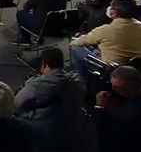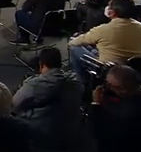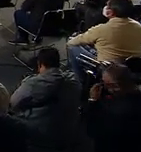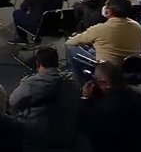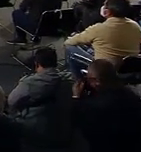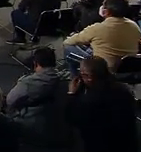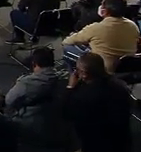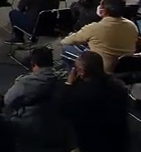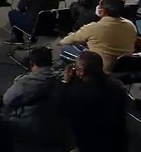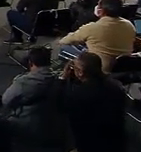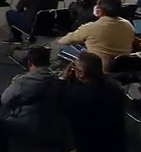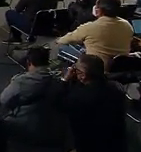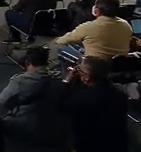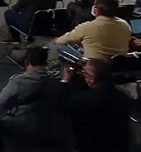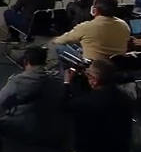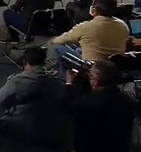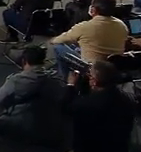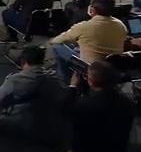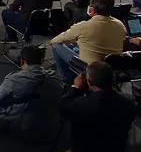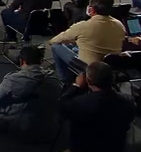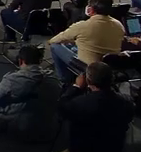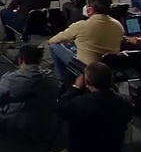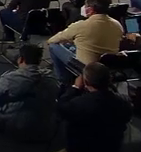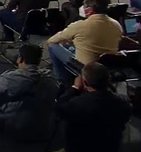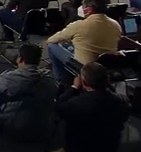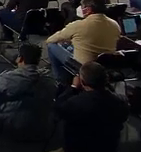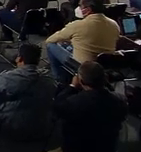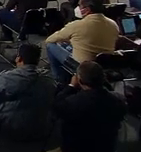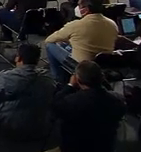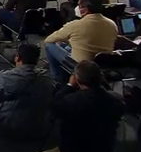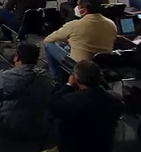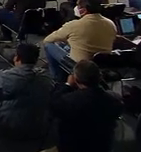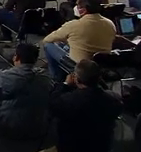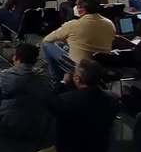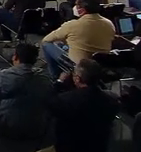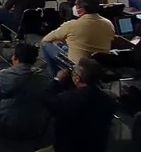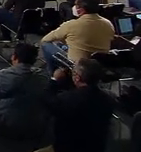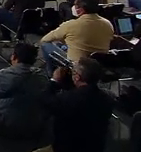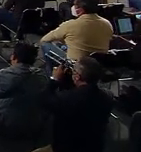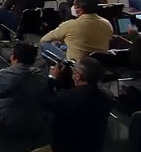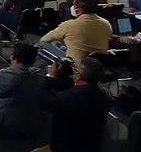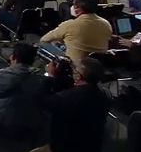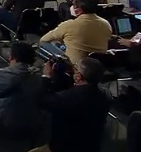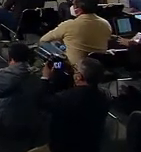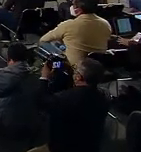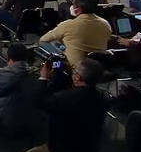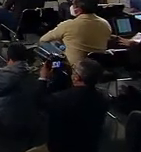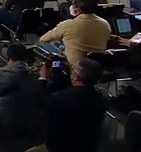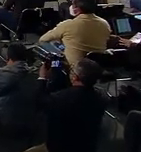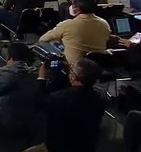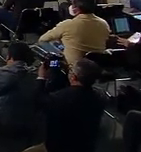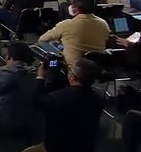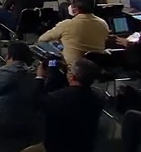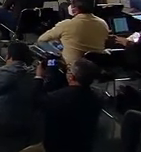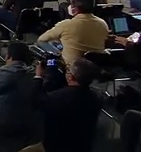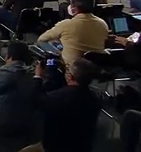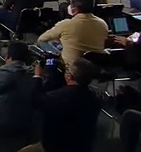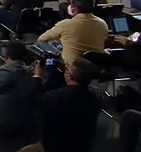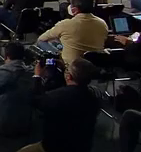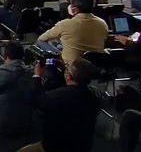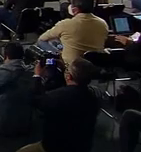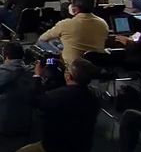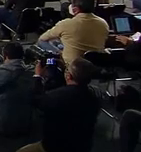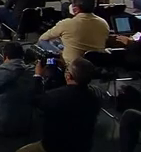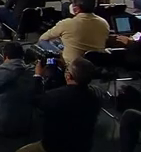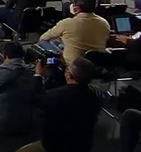Vamos con Hacerte Venir. Está bien. Esta es una canción, bueno, se ha convertido en una